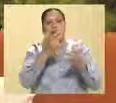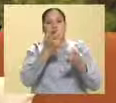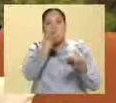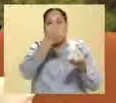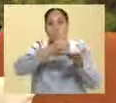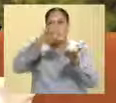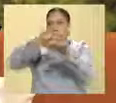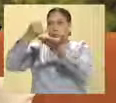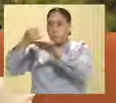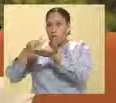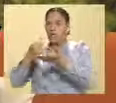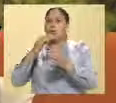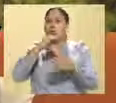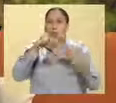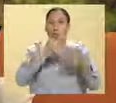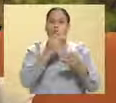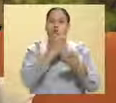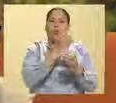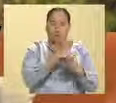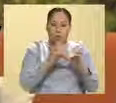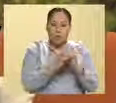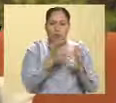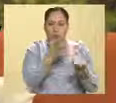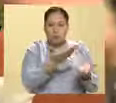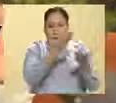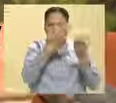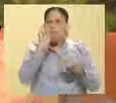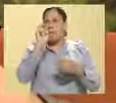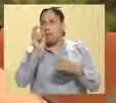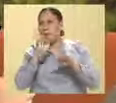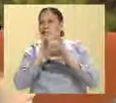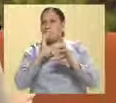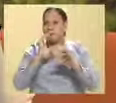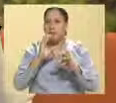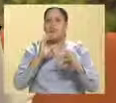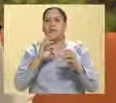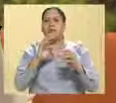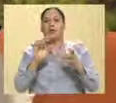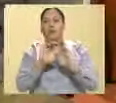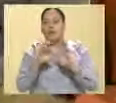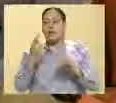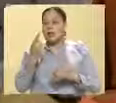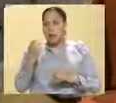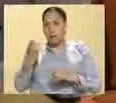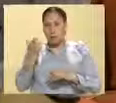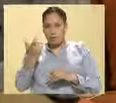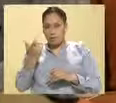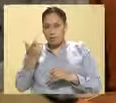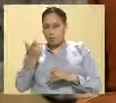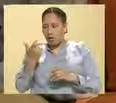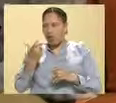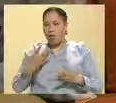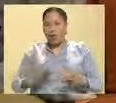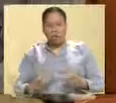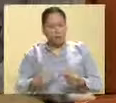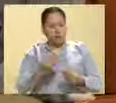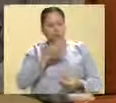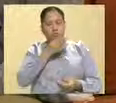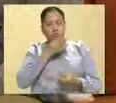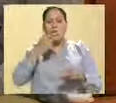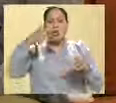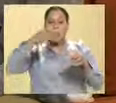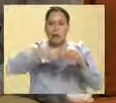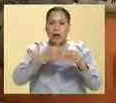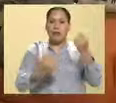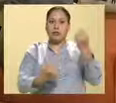todo. Suben los productos, suben de precio los servicios, lo que antes comprábamos vas al mercado y ya subió todo, la